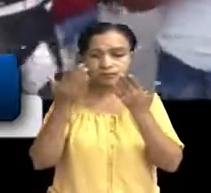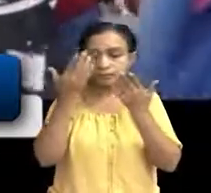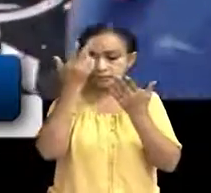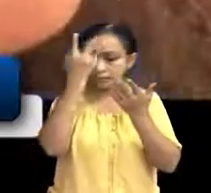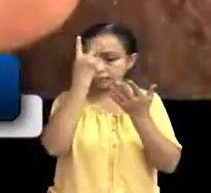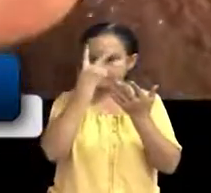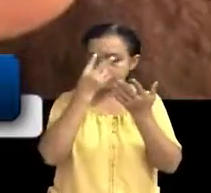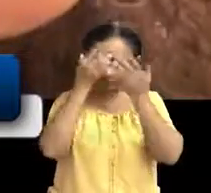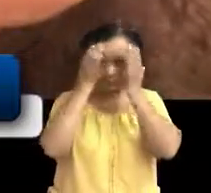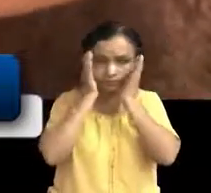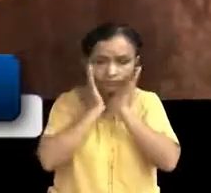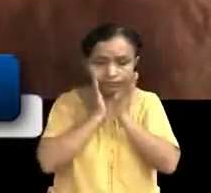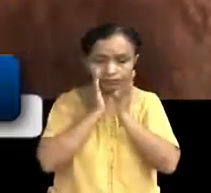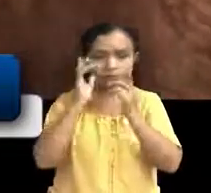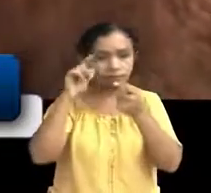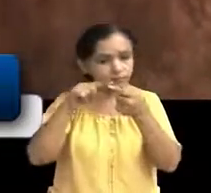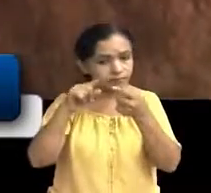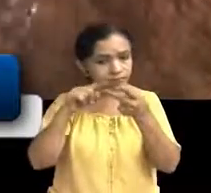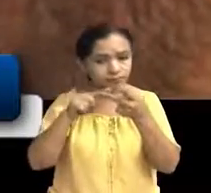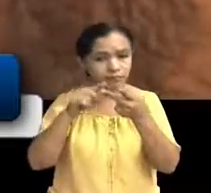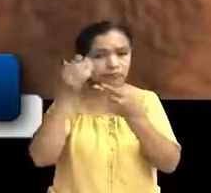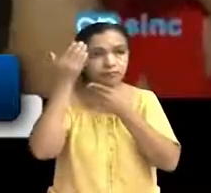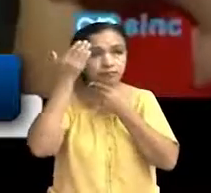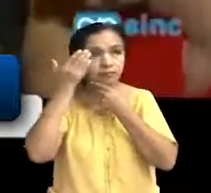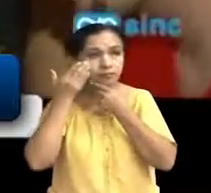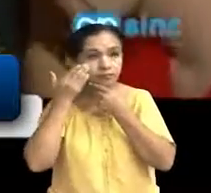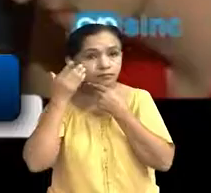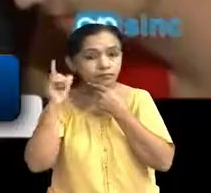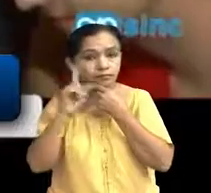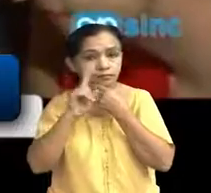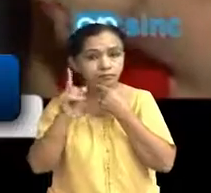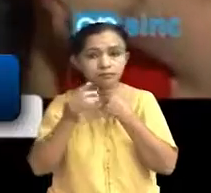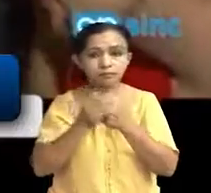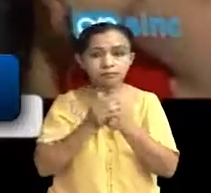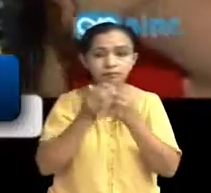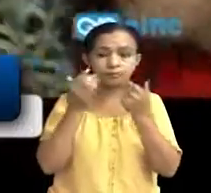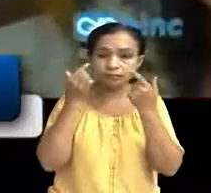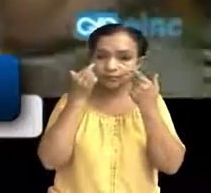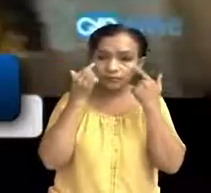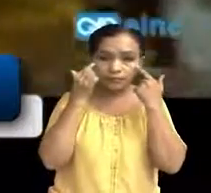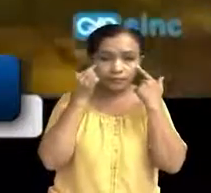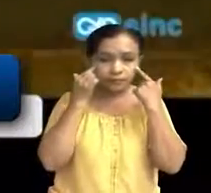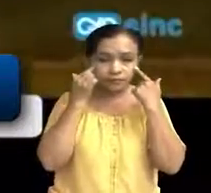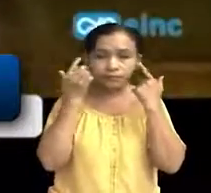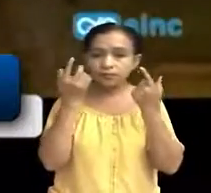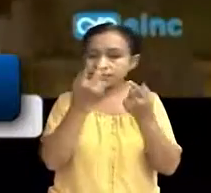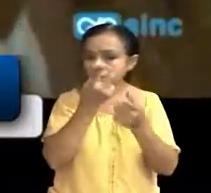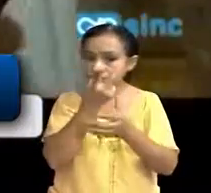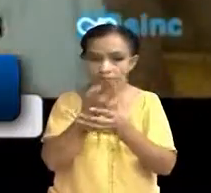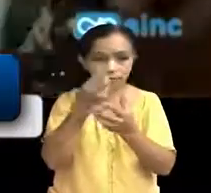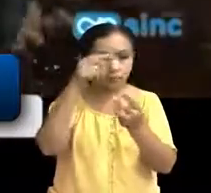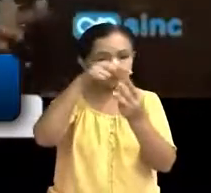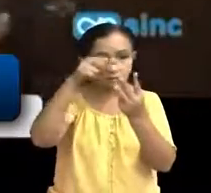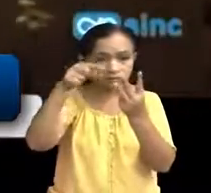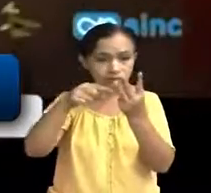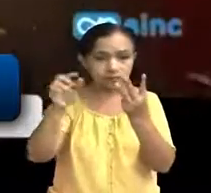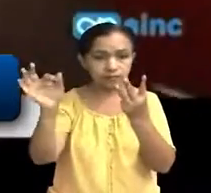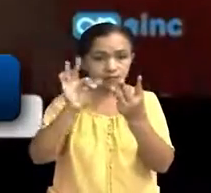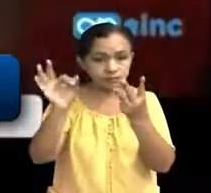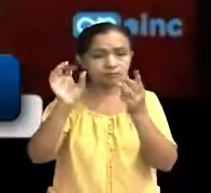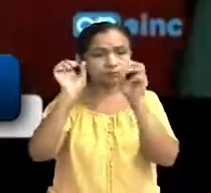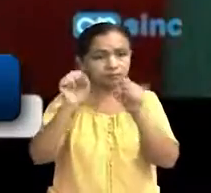bilateral como la parálisis facial periférica y la parálisis facial de Bell. Uh-huh. Puede ser ocupado en estas